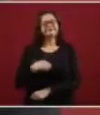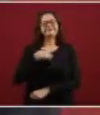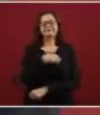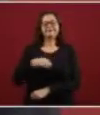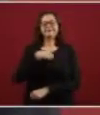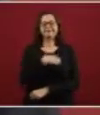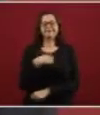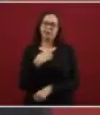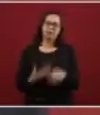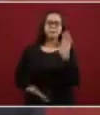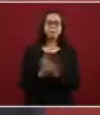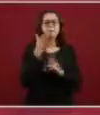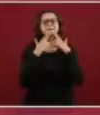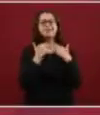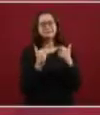a Palenque.